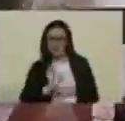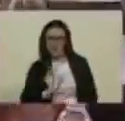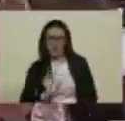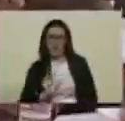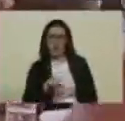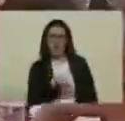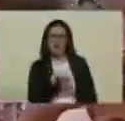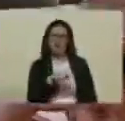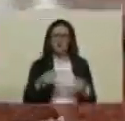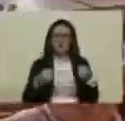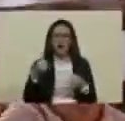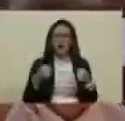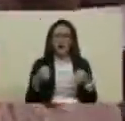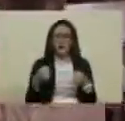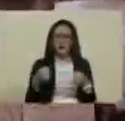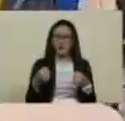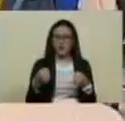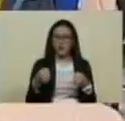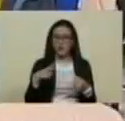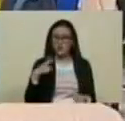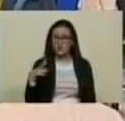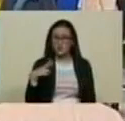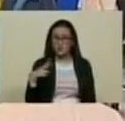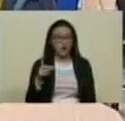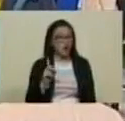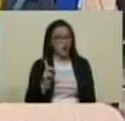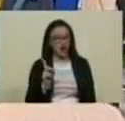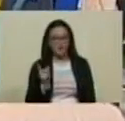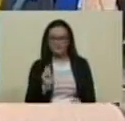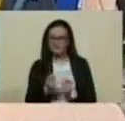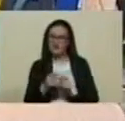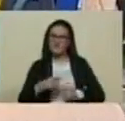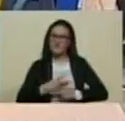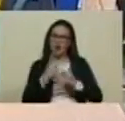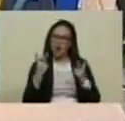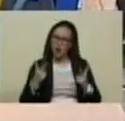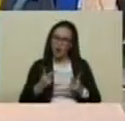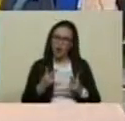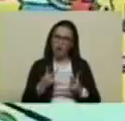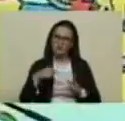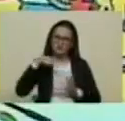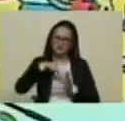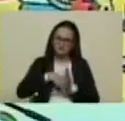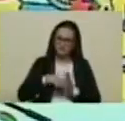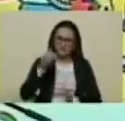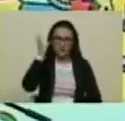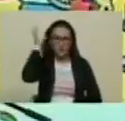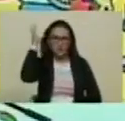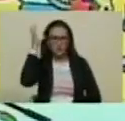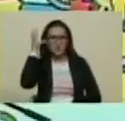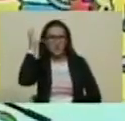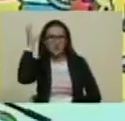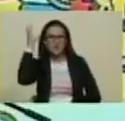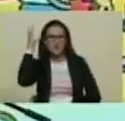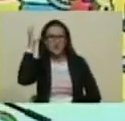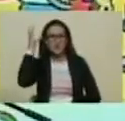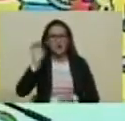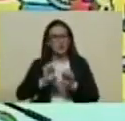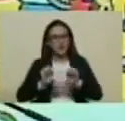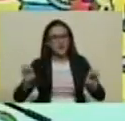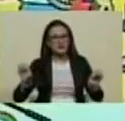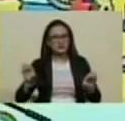¿Ah? Los valores, el conocimiento, la educación. Que todos crezcan en valores,